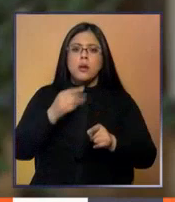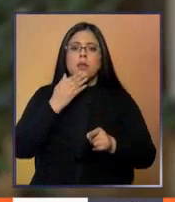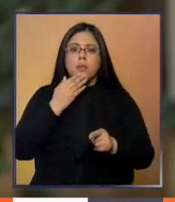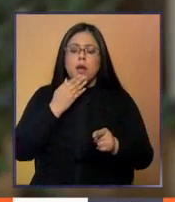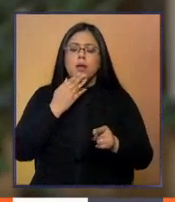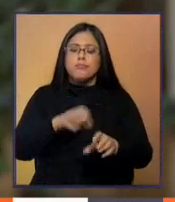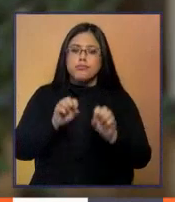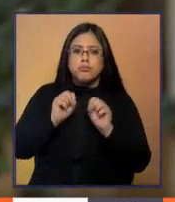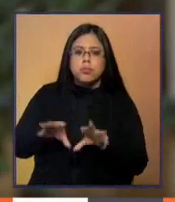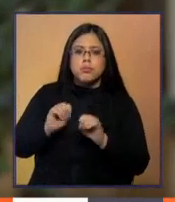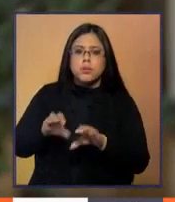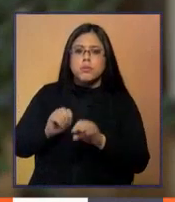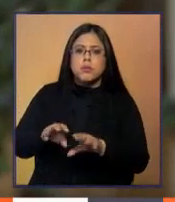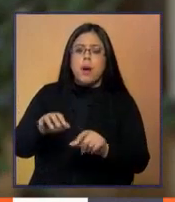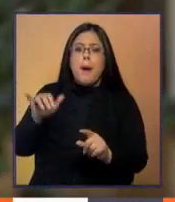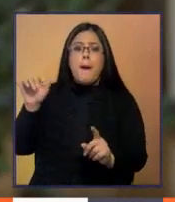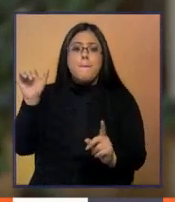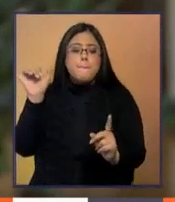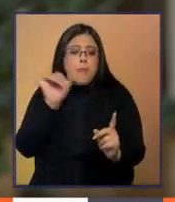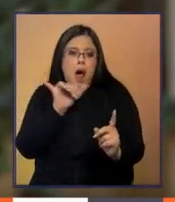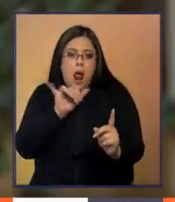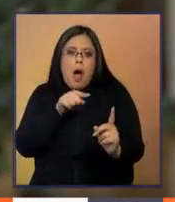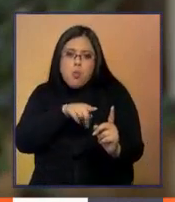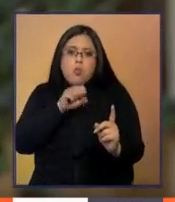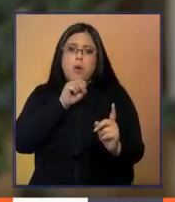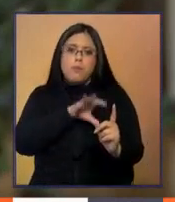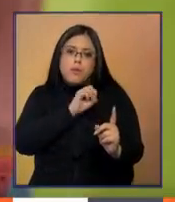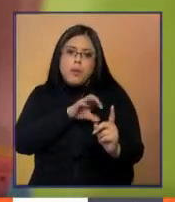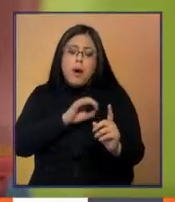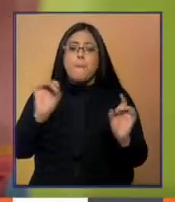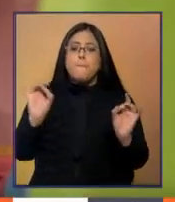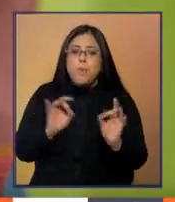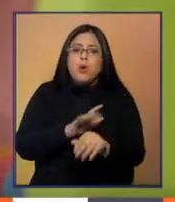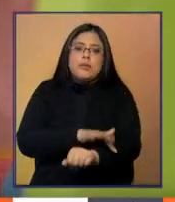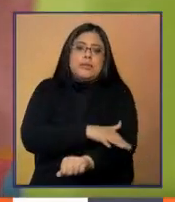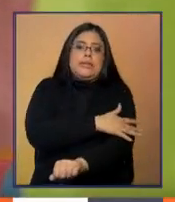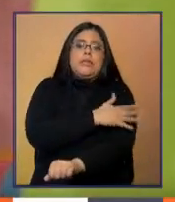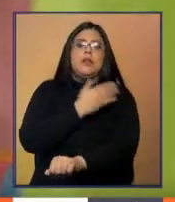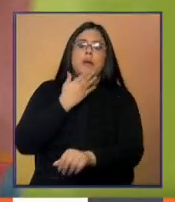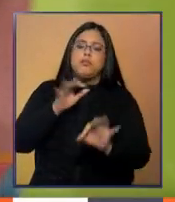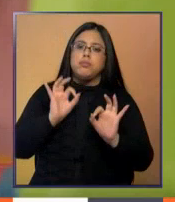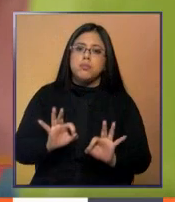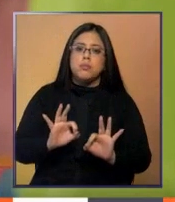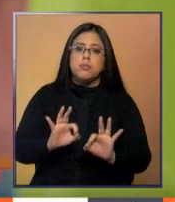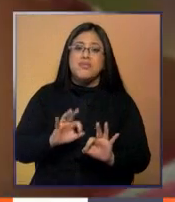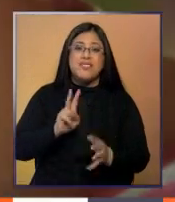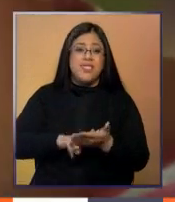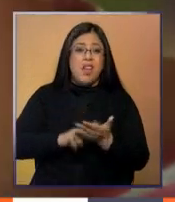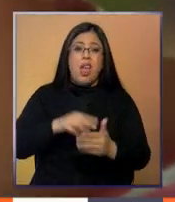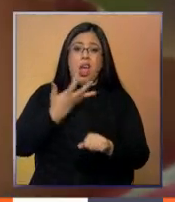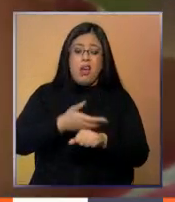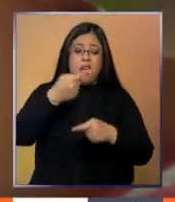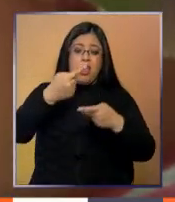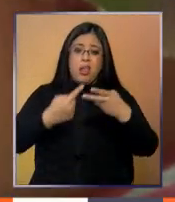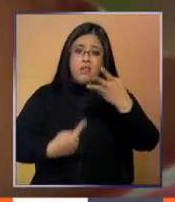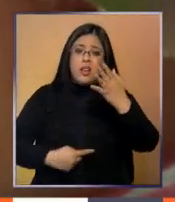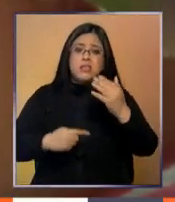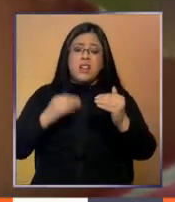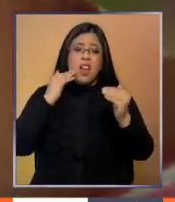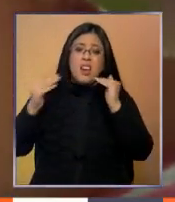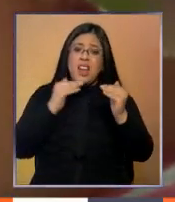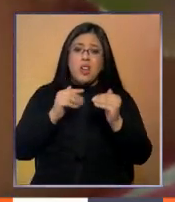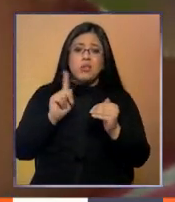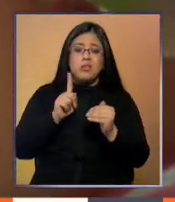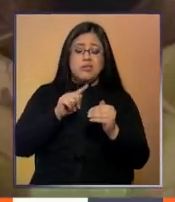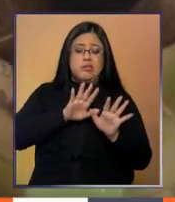crianza más exclusiva, ¿no? Un poquito más sensible, quizá. La realidad es que hay cientos de casos de niños no deseados que terminan